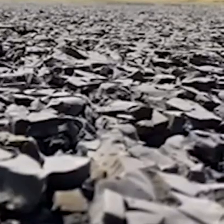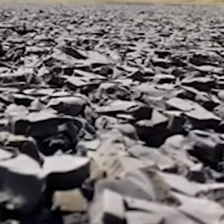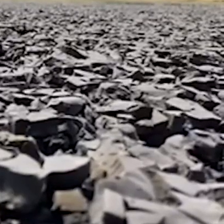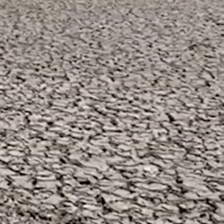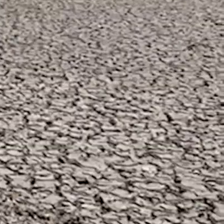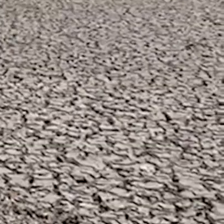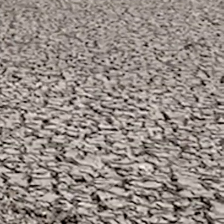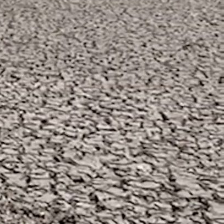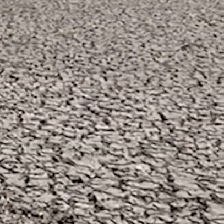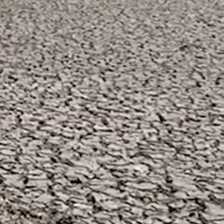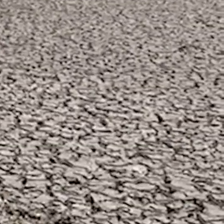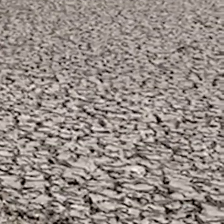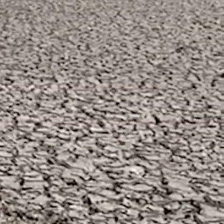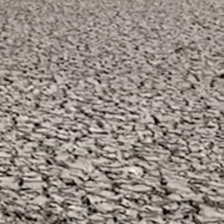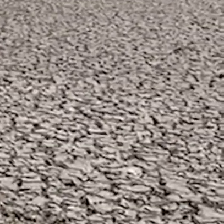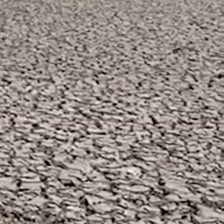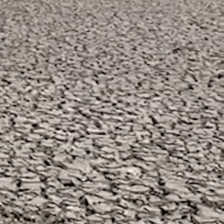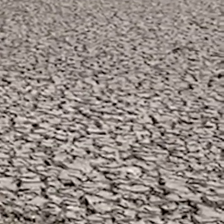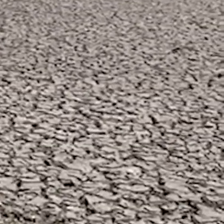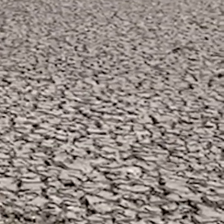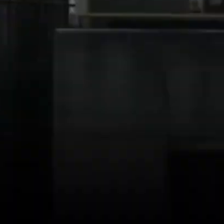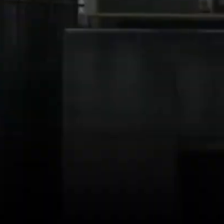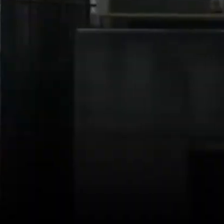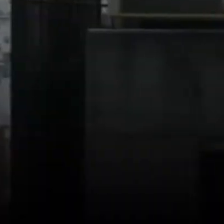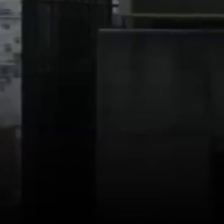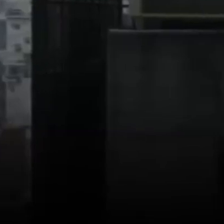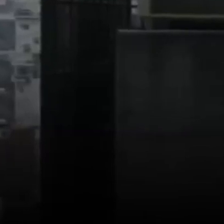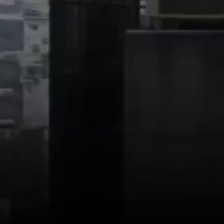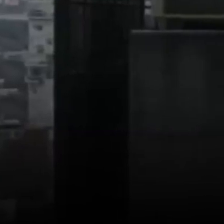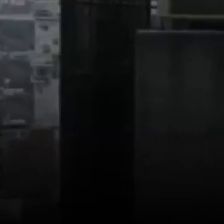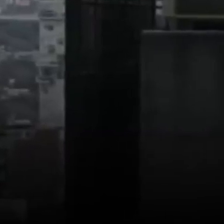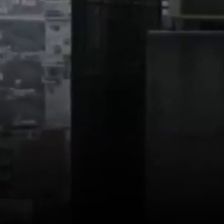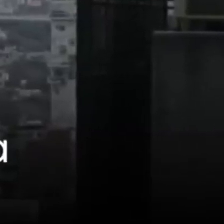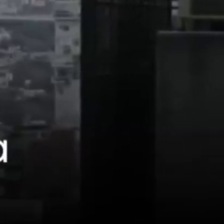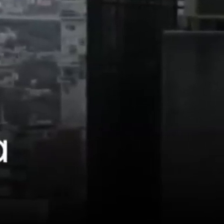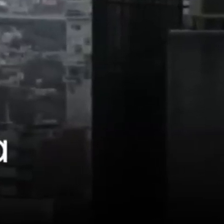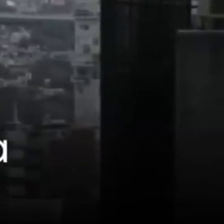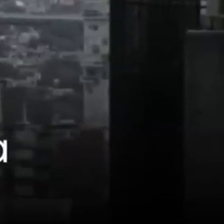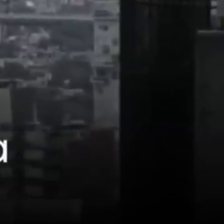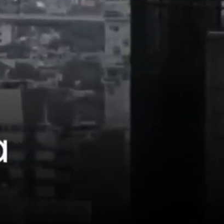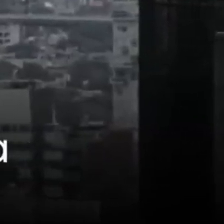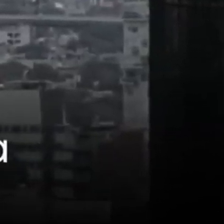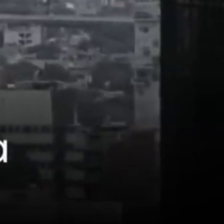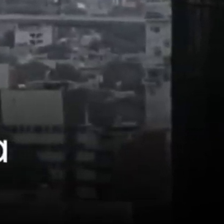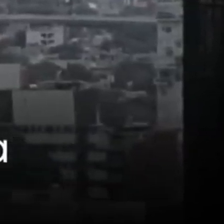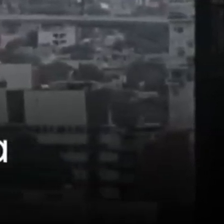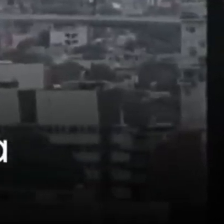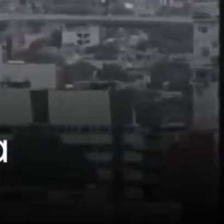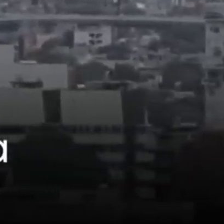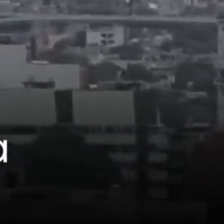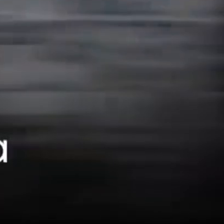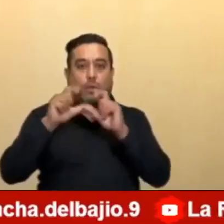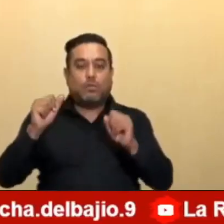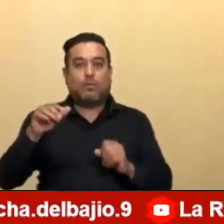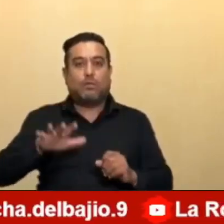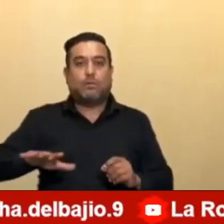dijo, con el fin de declarar la contingencia ambiental cuando los niveles de contaminación ambiental representen un